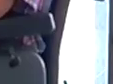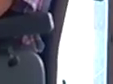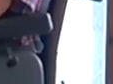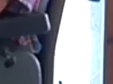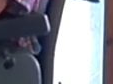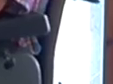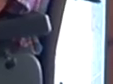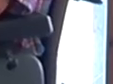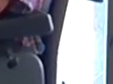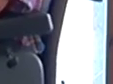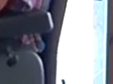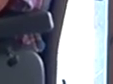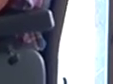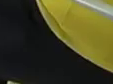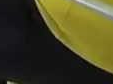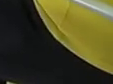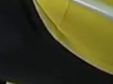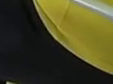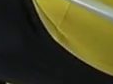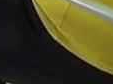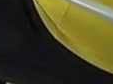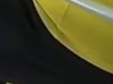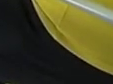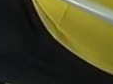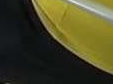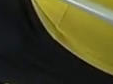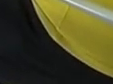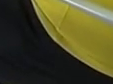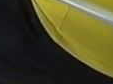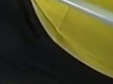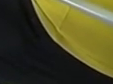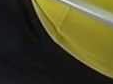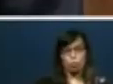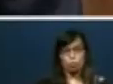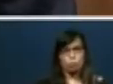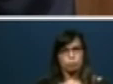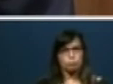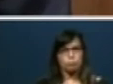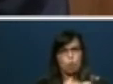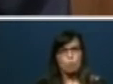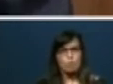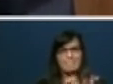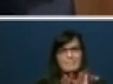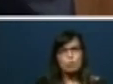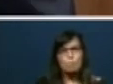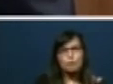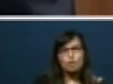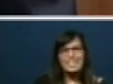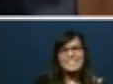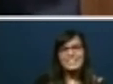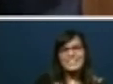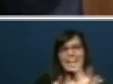gracias a acuerdos con agentes sociales y a primar la profesionalidad esos servicios profesionales suponen más del